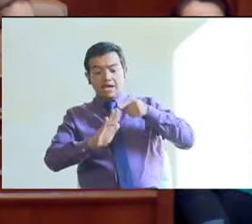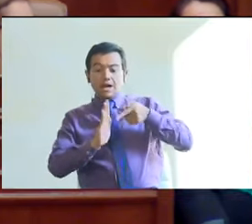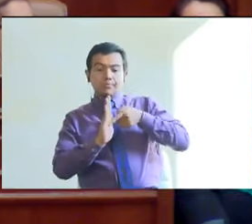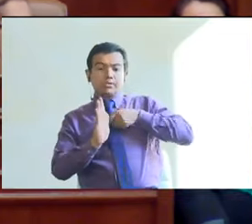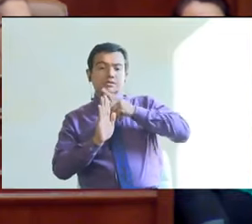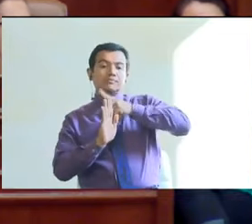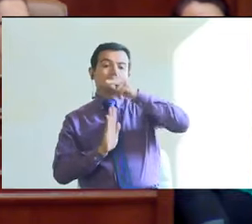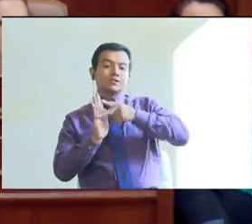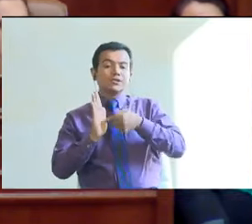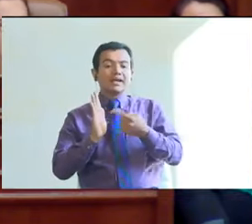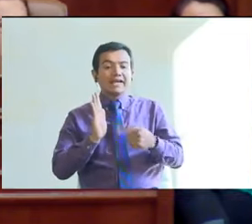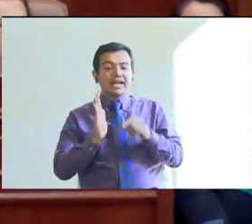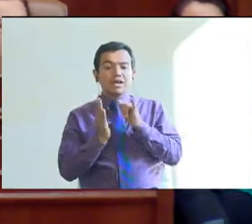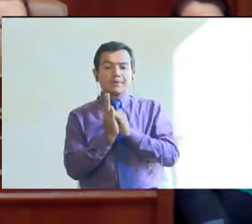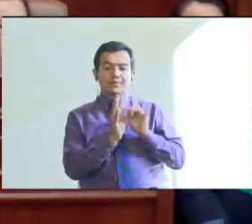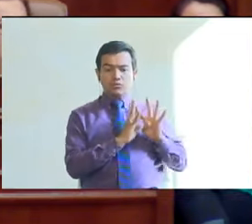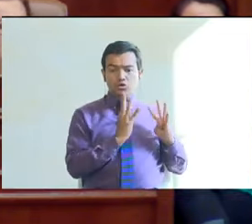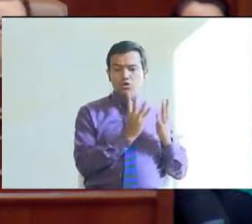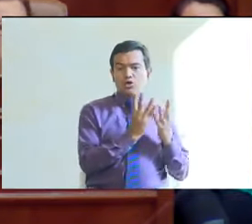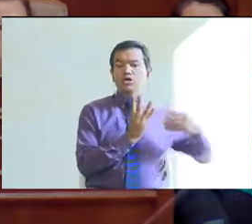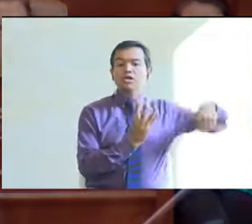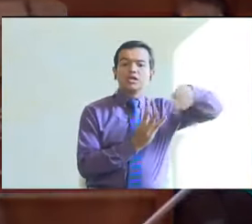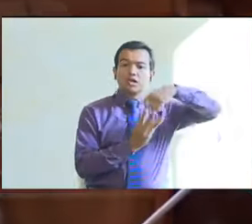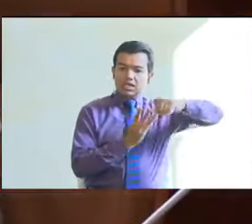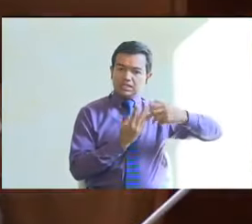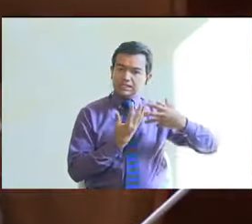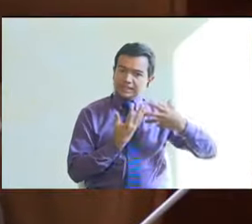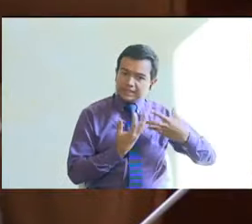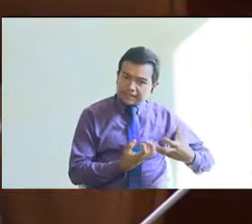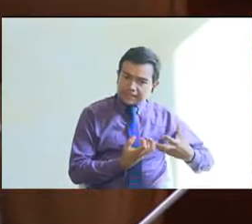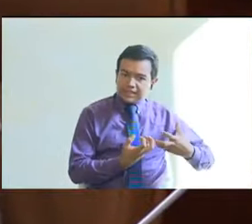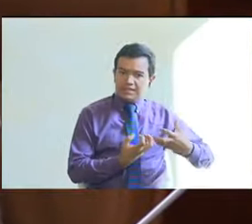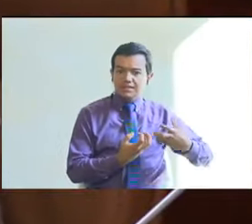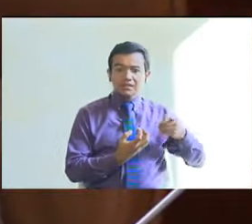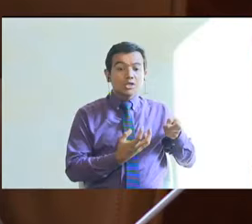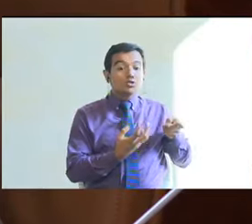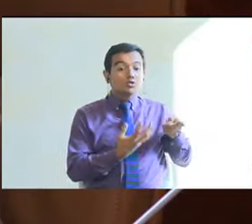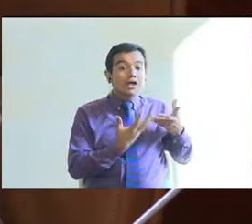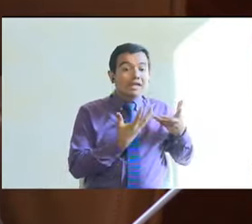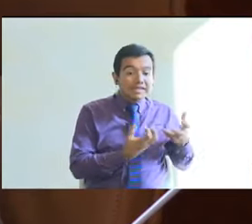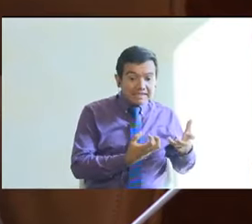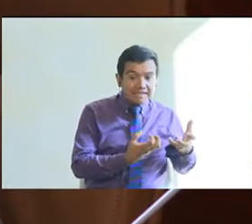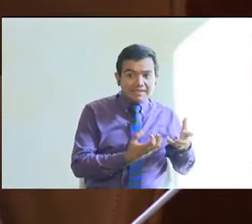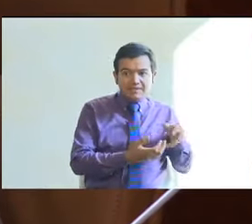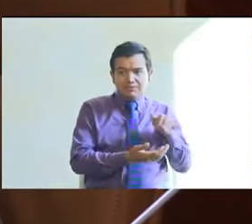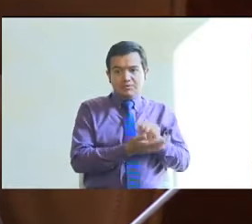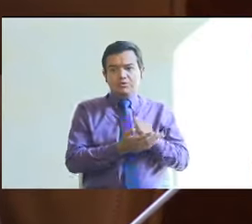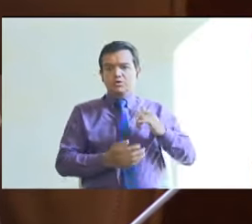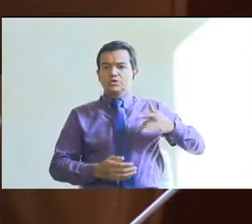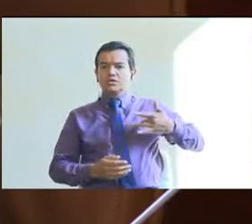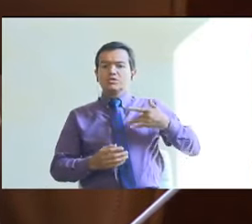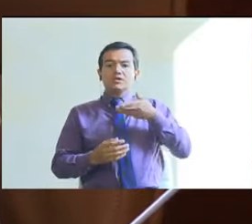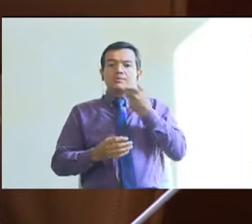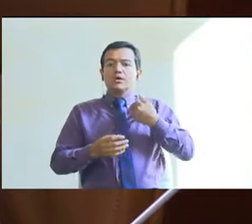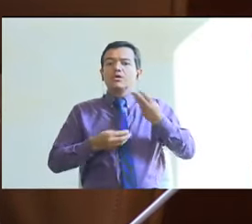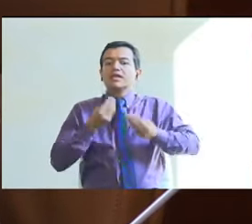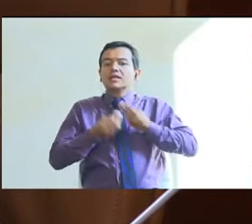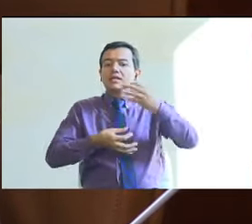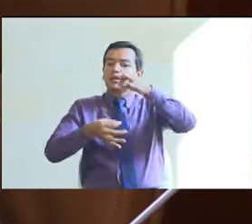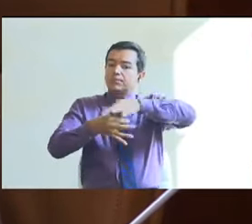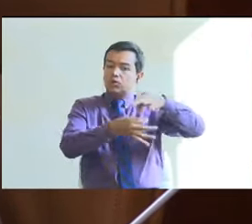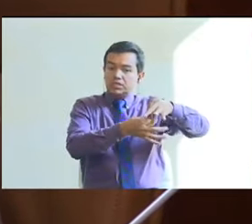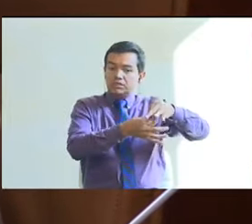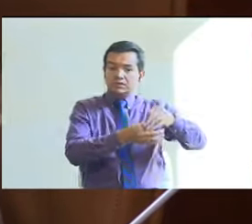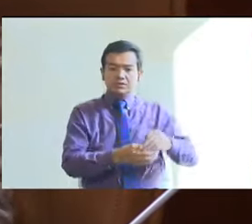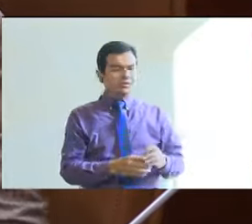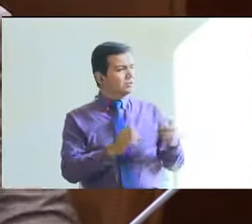que el congreso tiene voluntad de hacer y creo que la mejor manera de hacer es votando Bueno muy bien